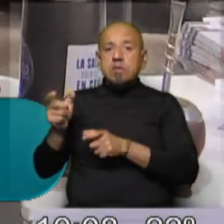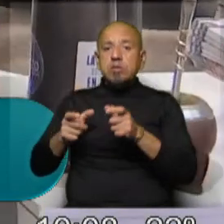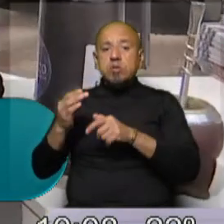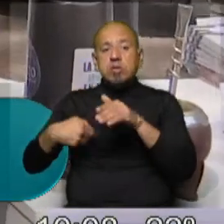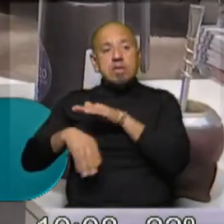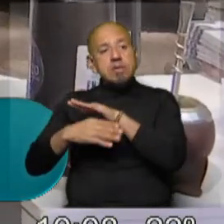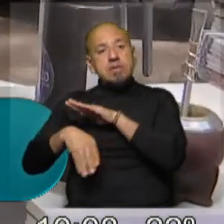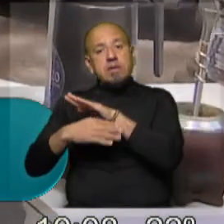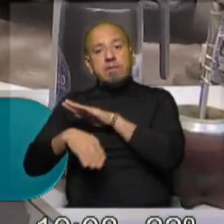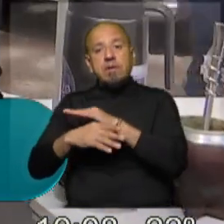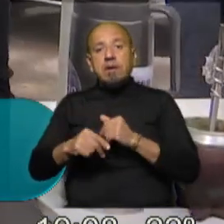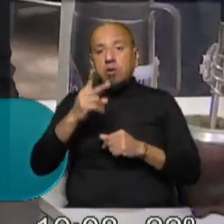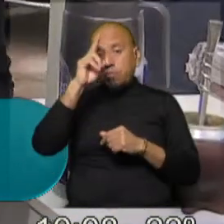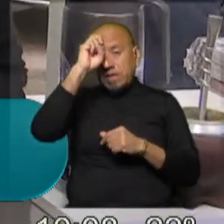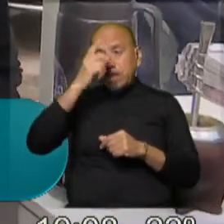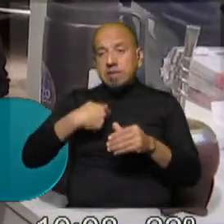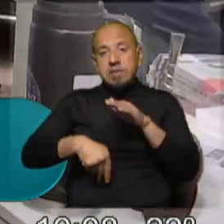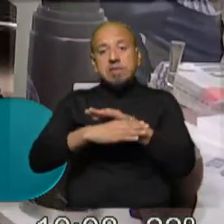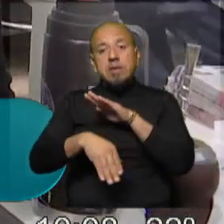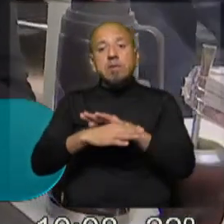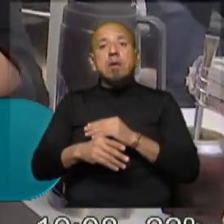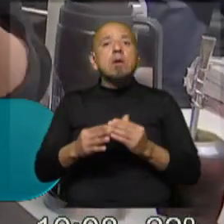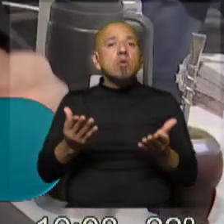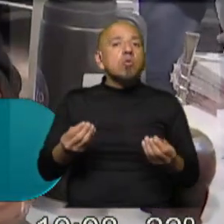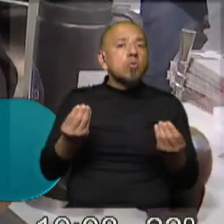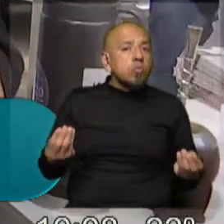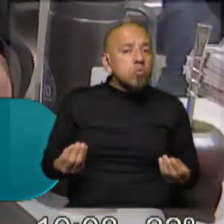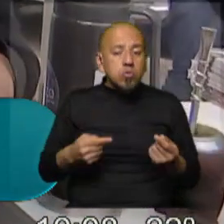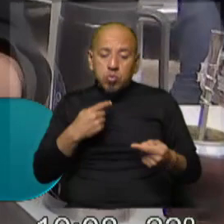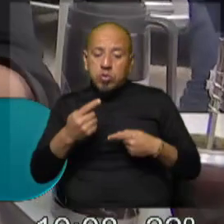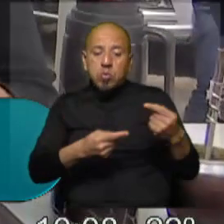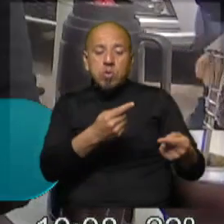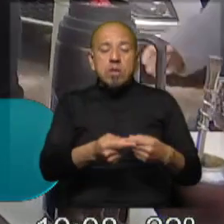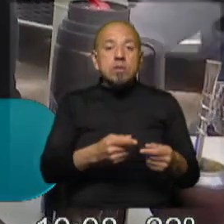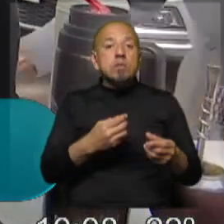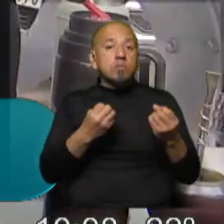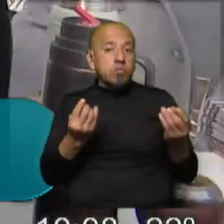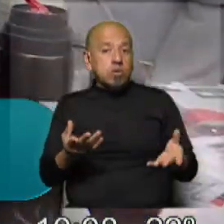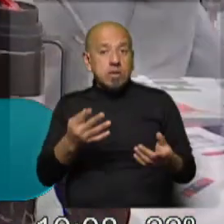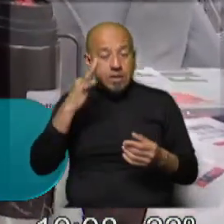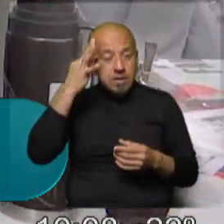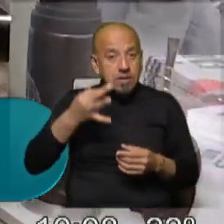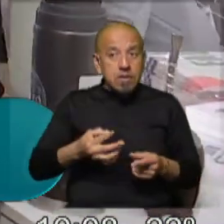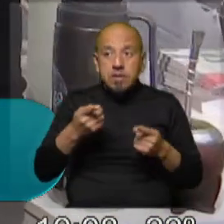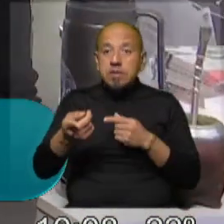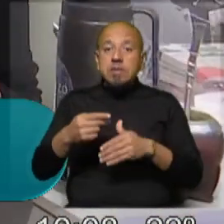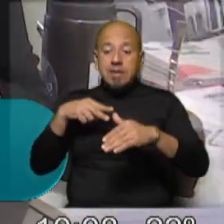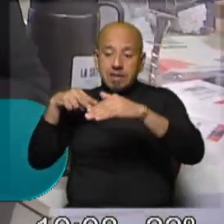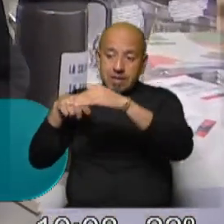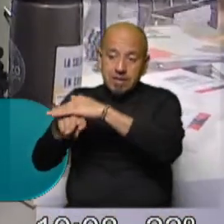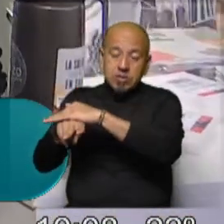los hospitales o después de las internaciones. ¿Cómo hacemos para generar una continuidad de cuidado? Porque en realidad la internación